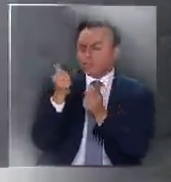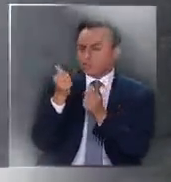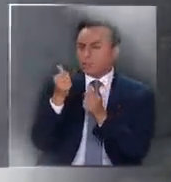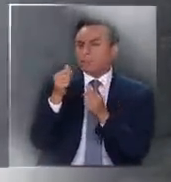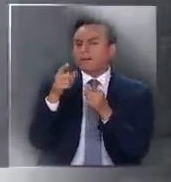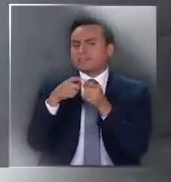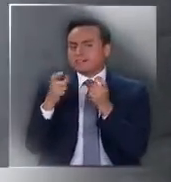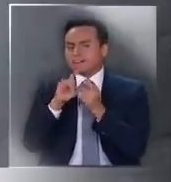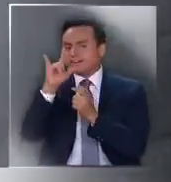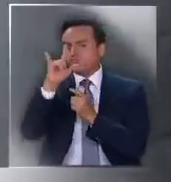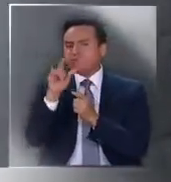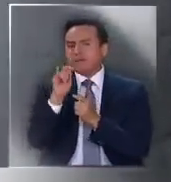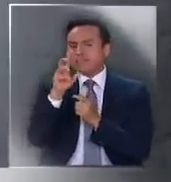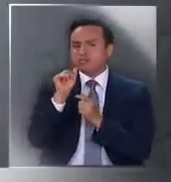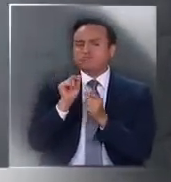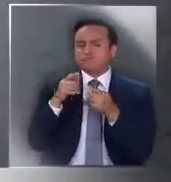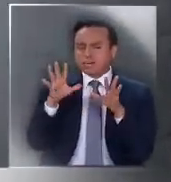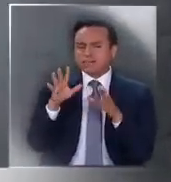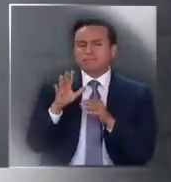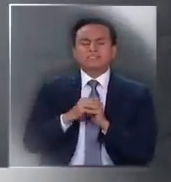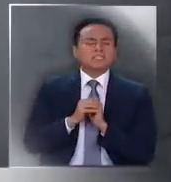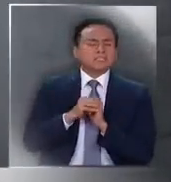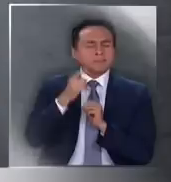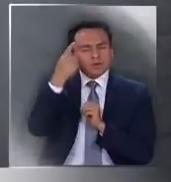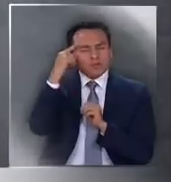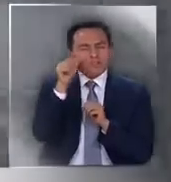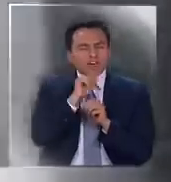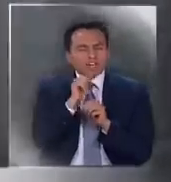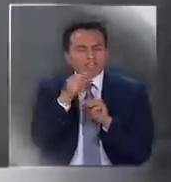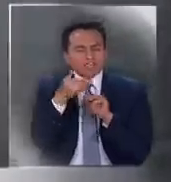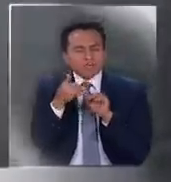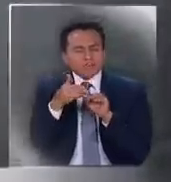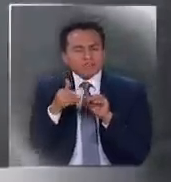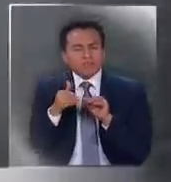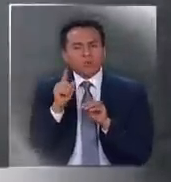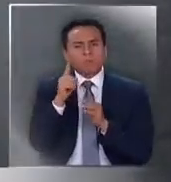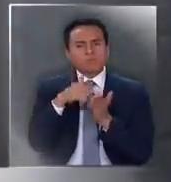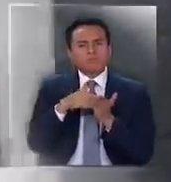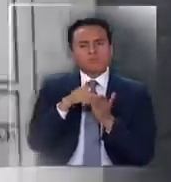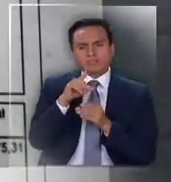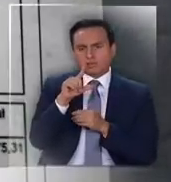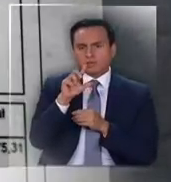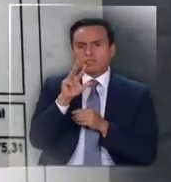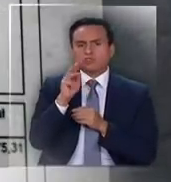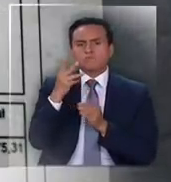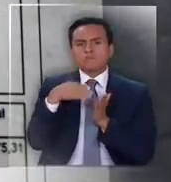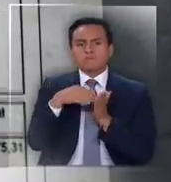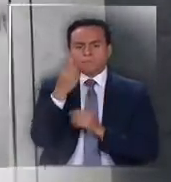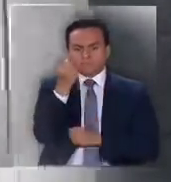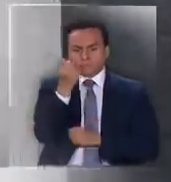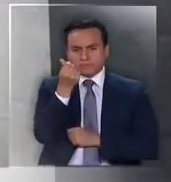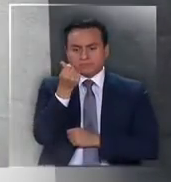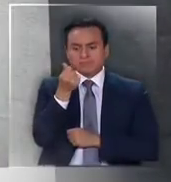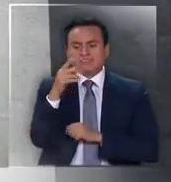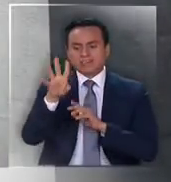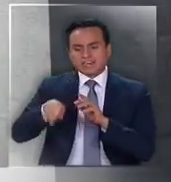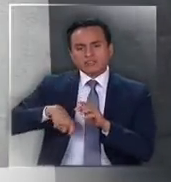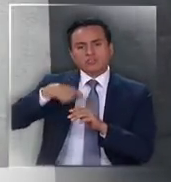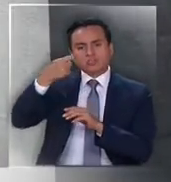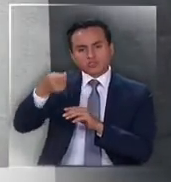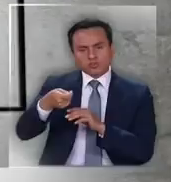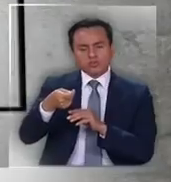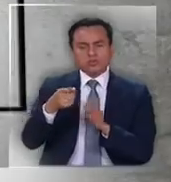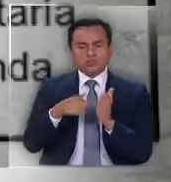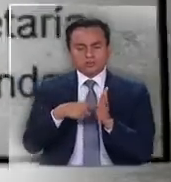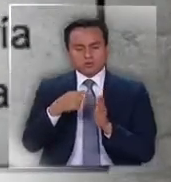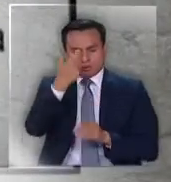viático. Sin embargo, quedó un saldo pendiente de 1.792.000 pesos. Que fueron restituidos al fisco con